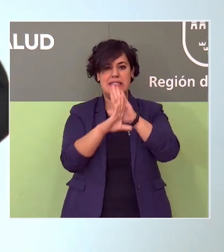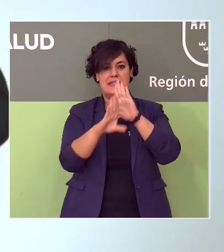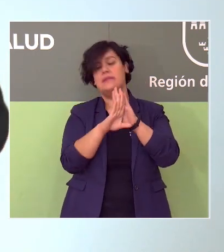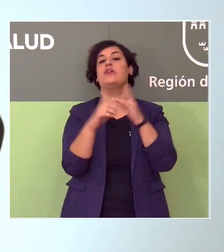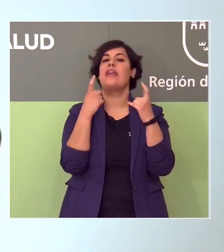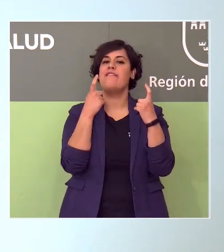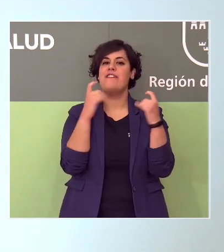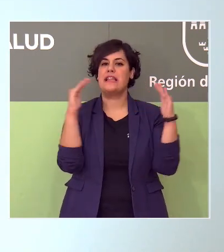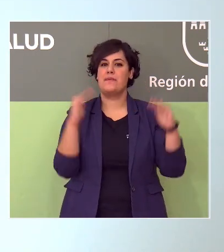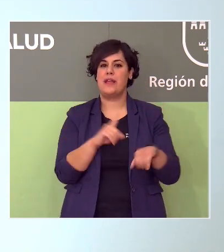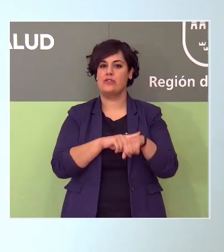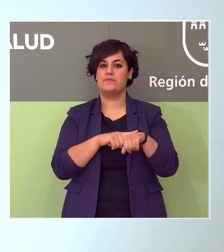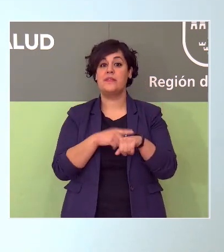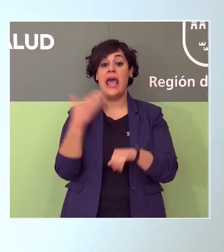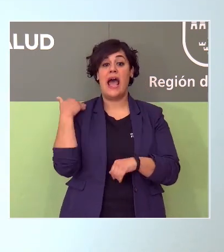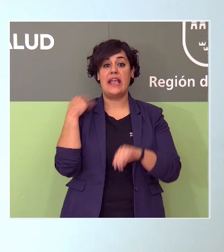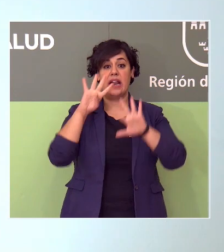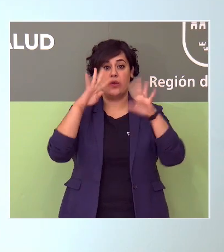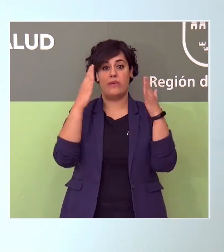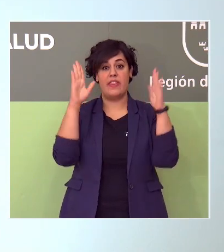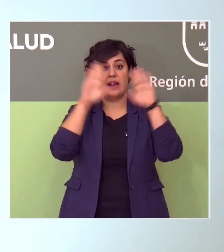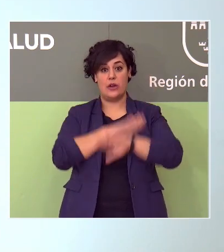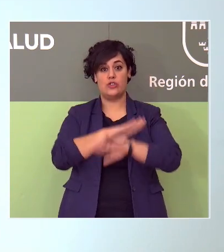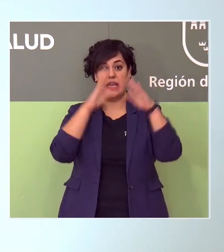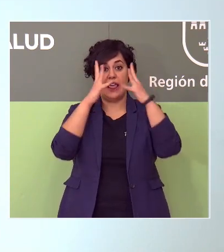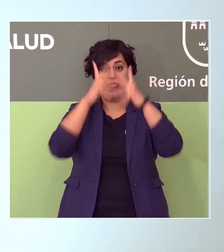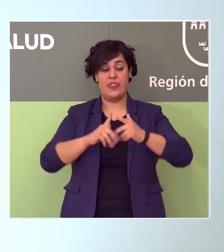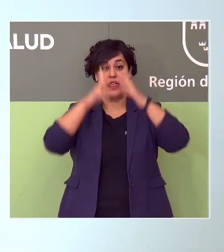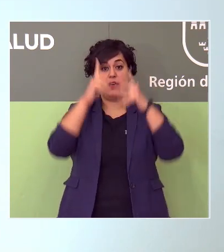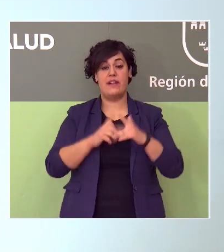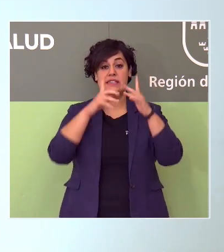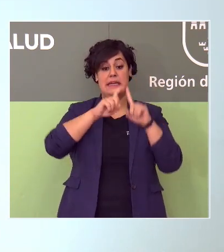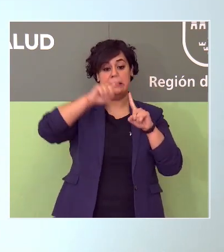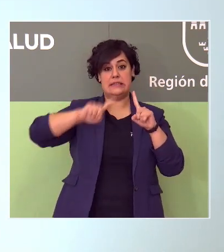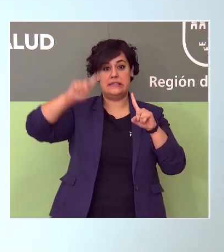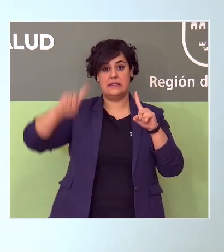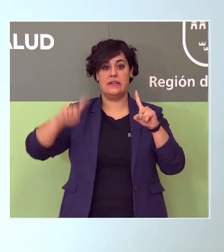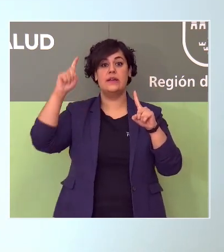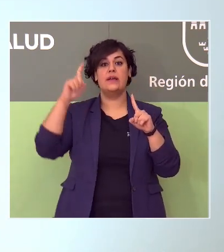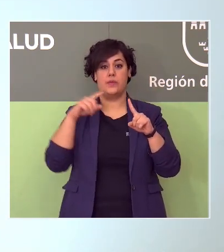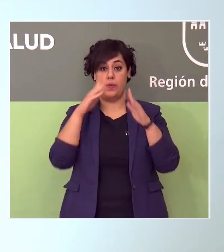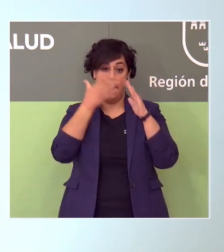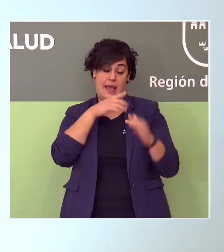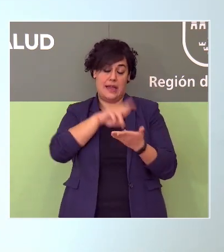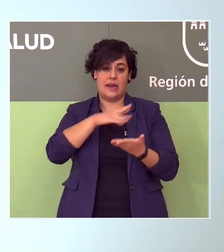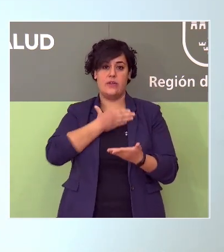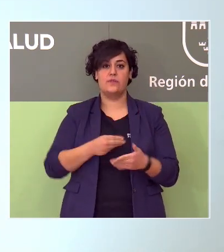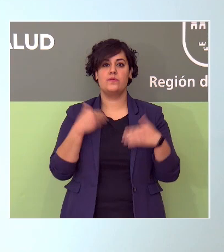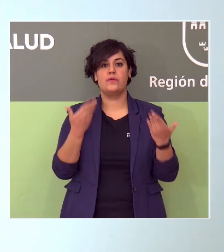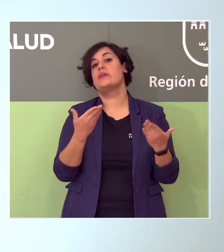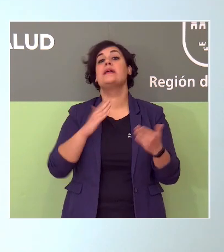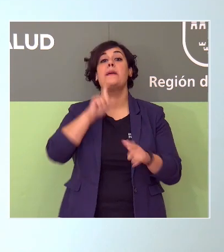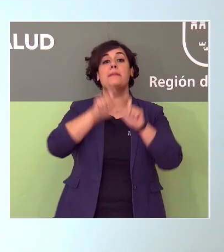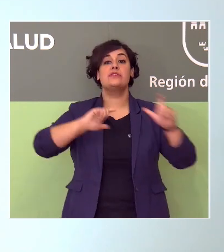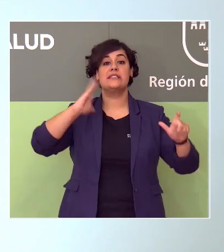región ayer, a las 21 horas, según la información proporcionada por el Servicio de Epidemiología de la región de Murcia, eran las siguientes. El número de